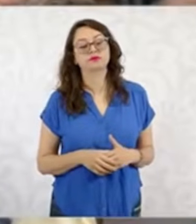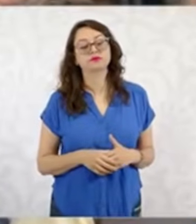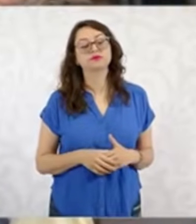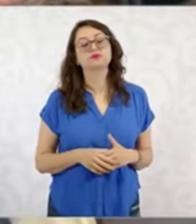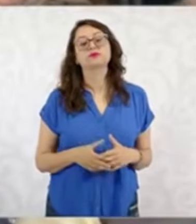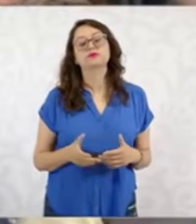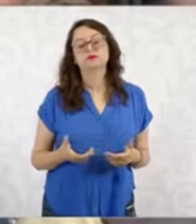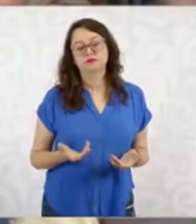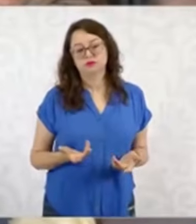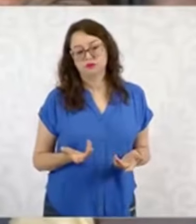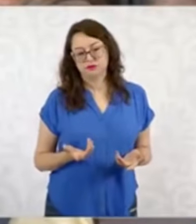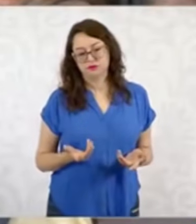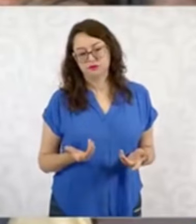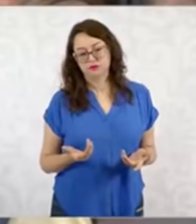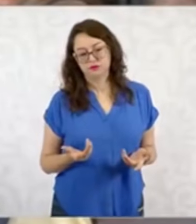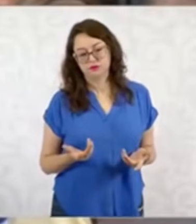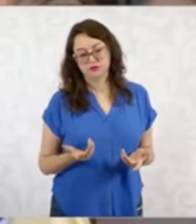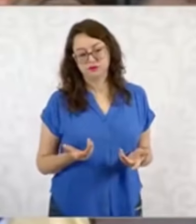tanto del